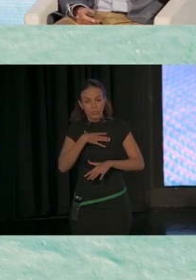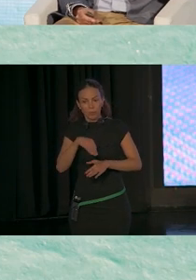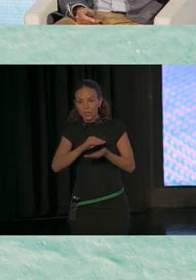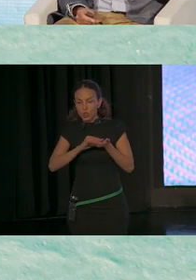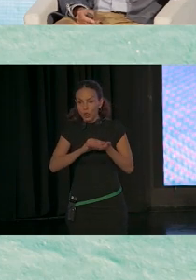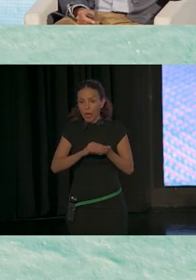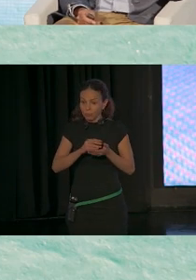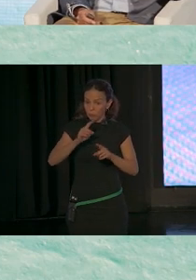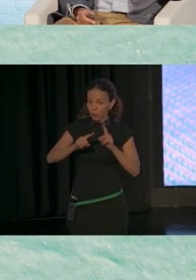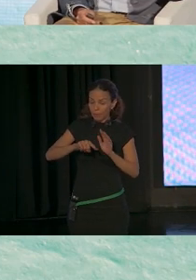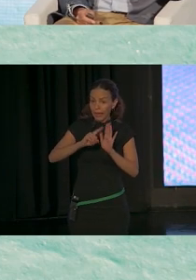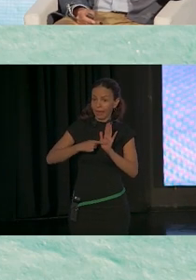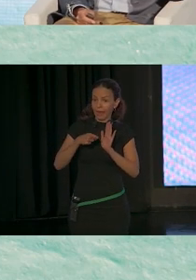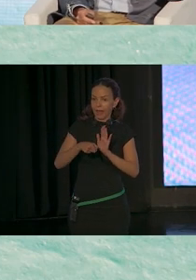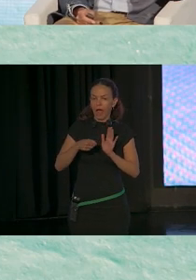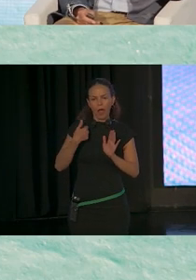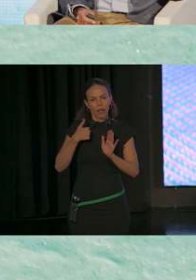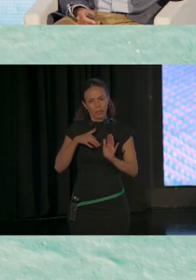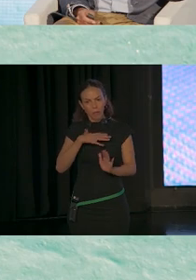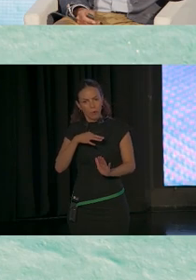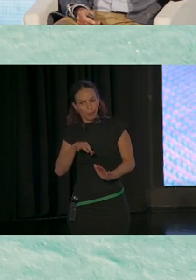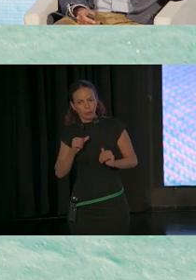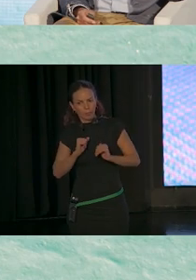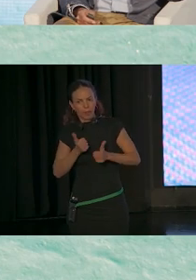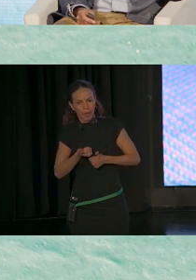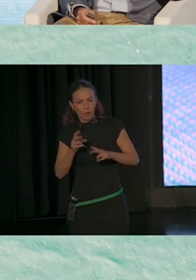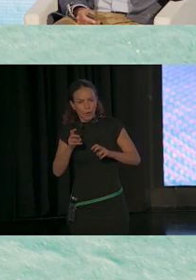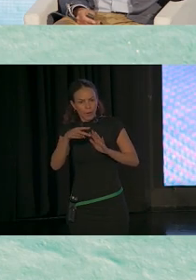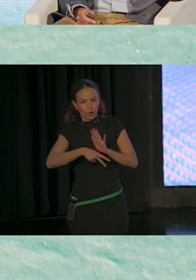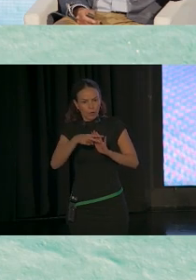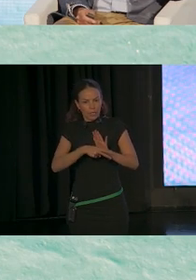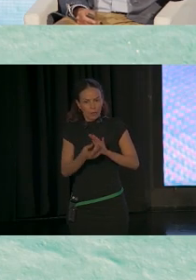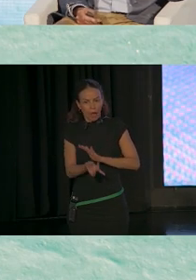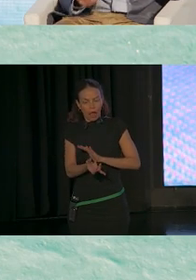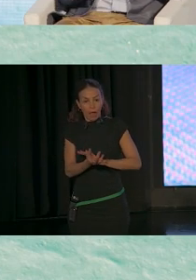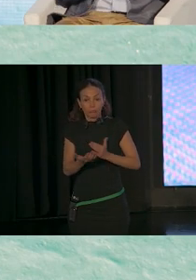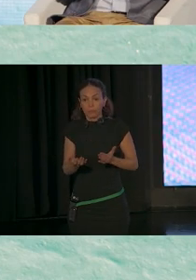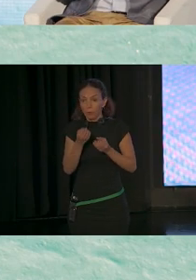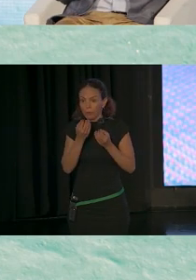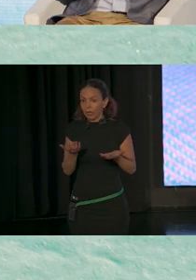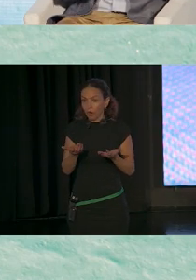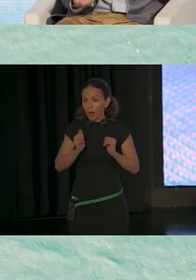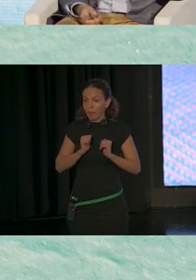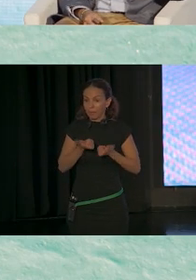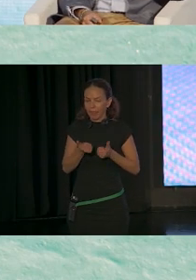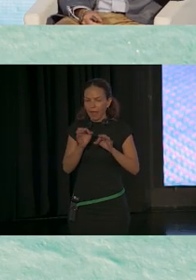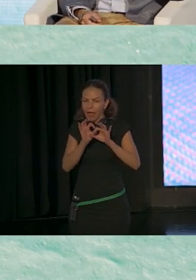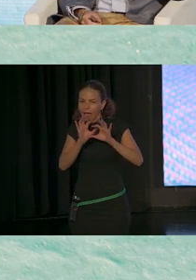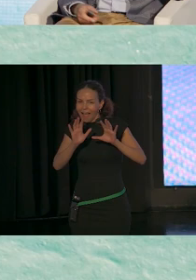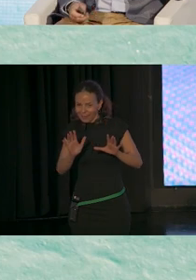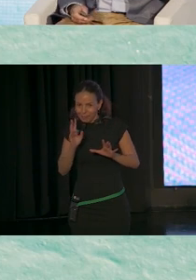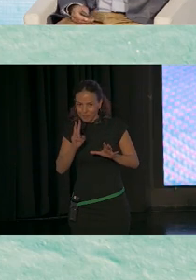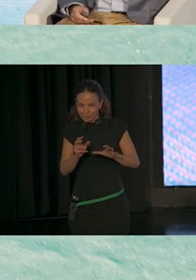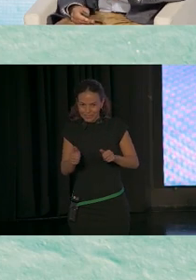esos problemas legales, pues hombre, ya empezamos a tener nuevas normativas, en fin, empieza a cristalizar.